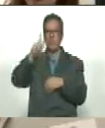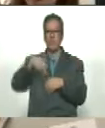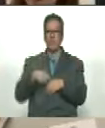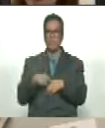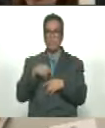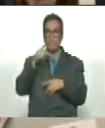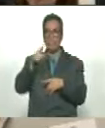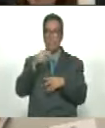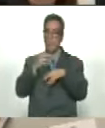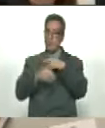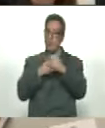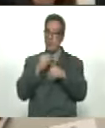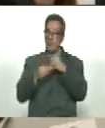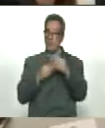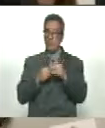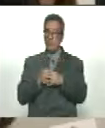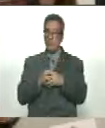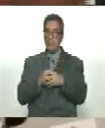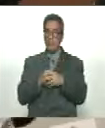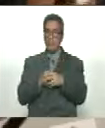ha ocupado